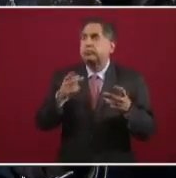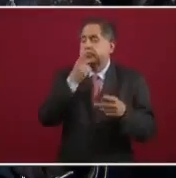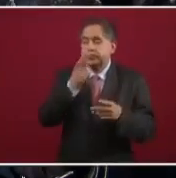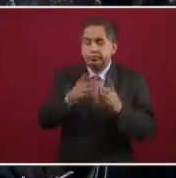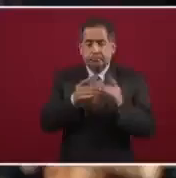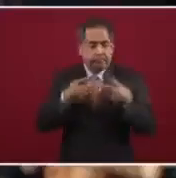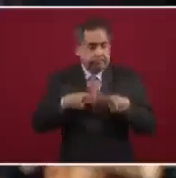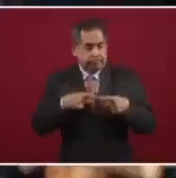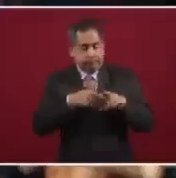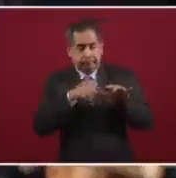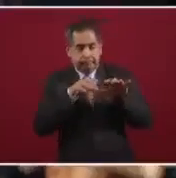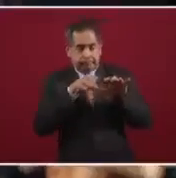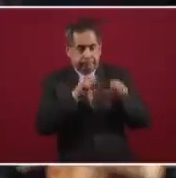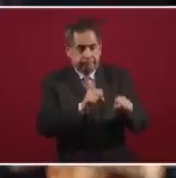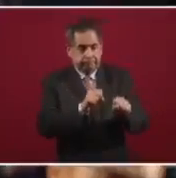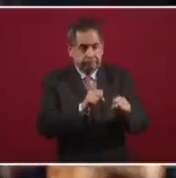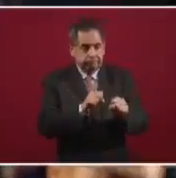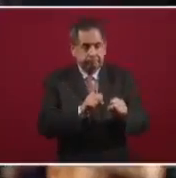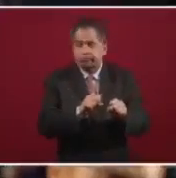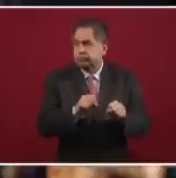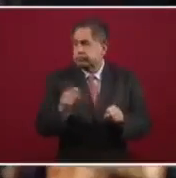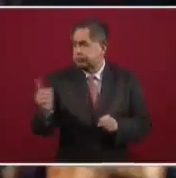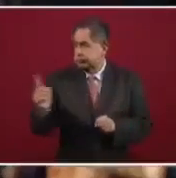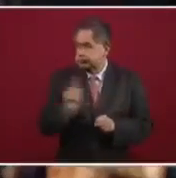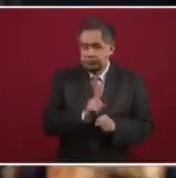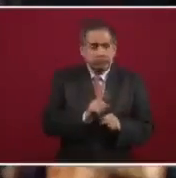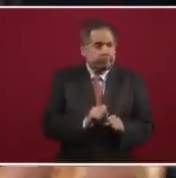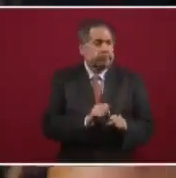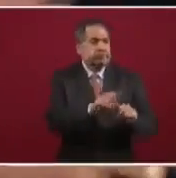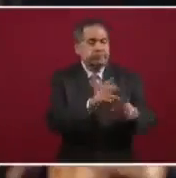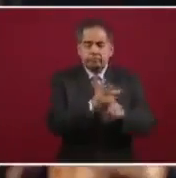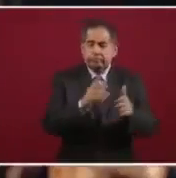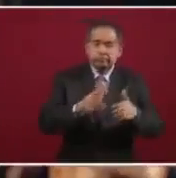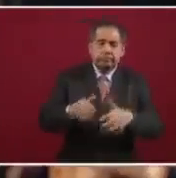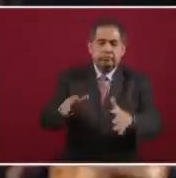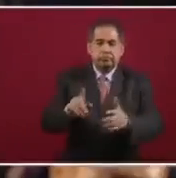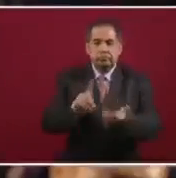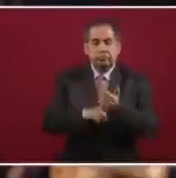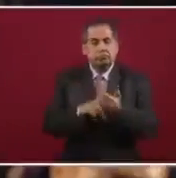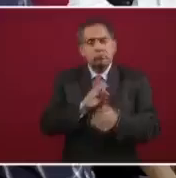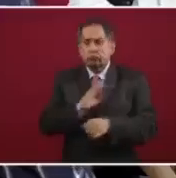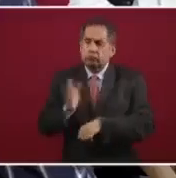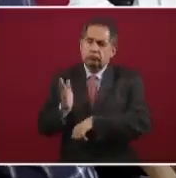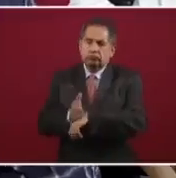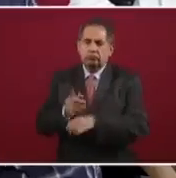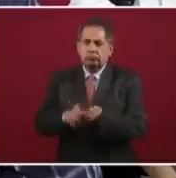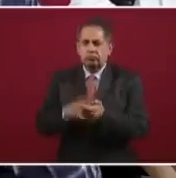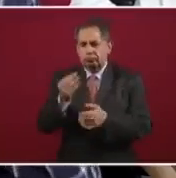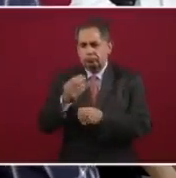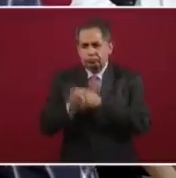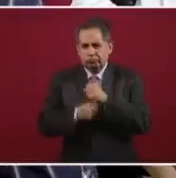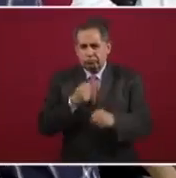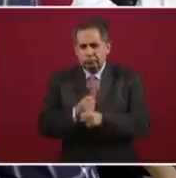cuando un ciudadano permita la liberación de un detenido, puede recibir una pena hasta 9 años, un tercio más si se